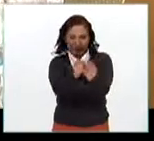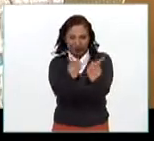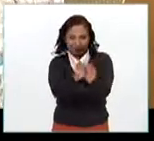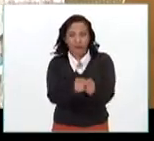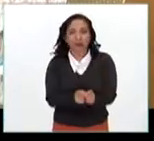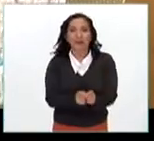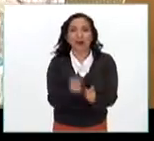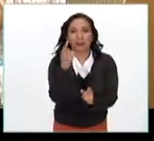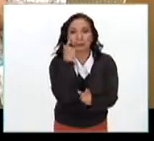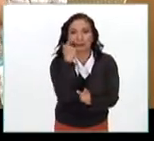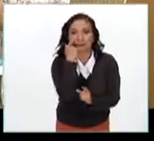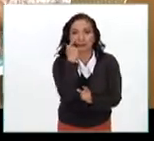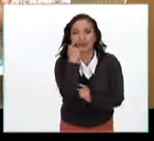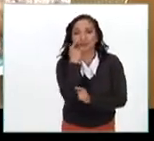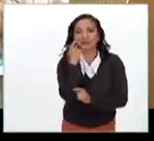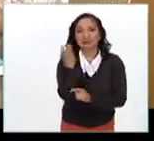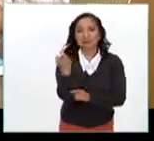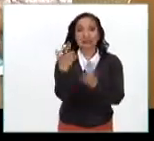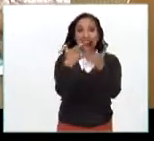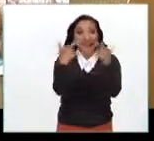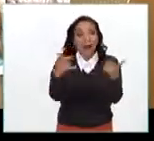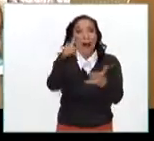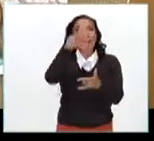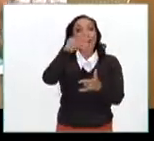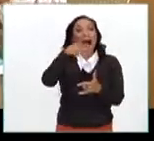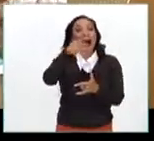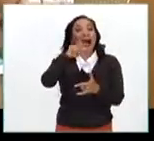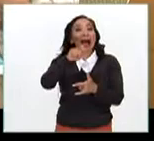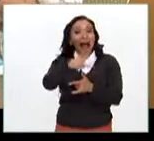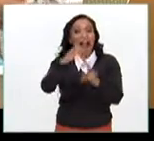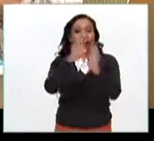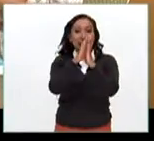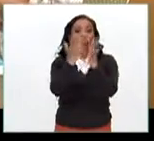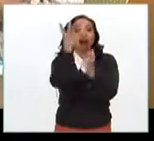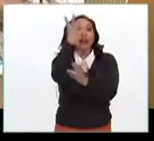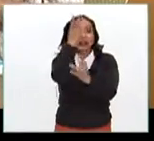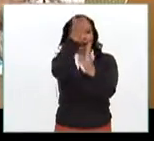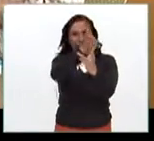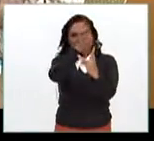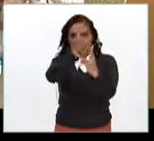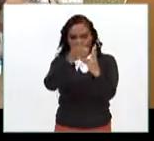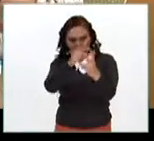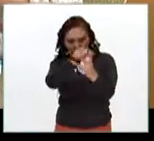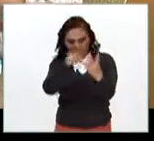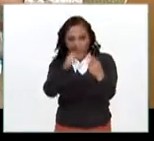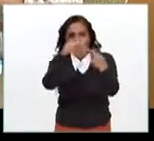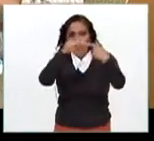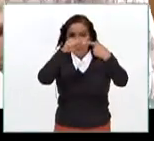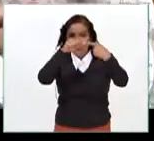poco. Bueno, porque es la historia de Pakal. El libro se divide en 3 partes. Y la primera parte